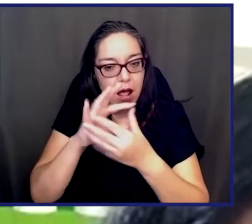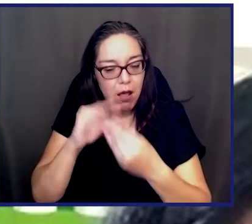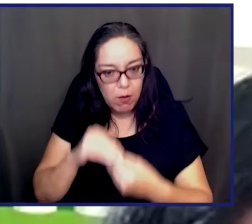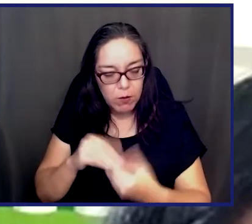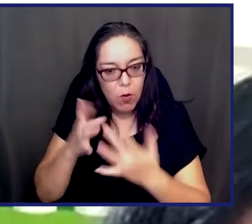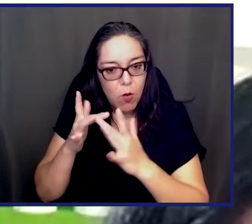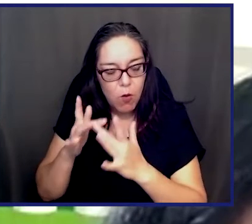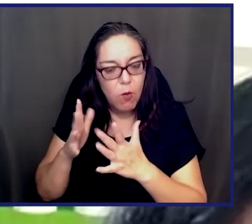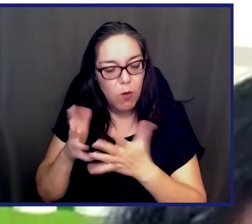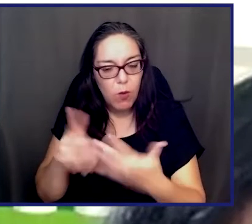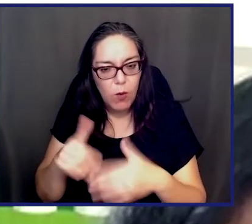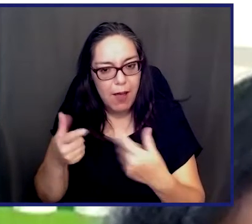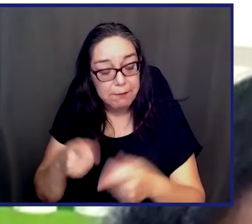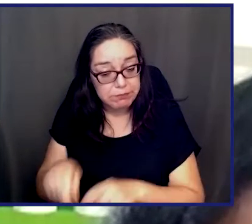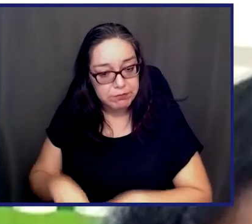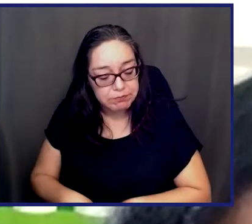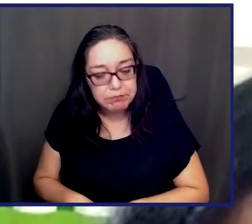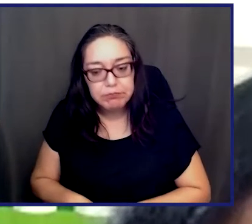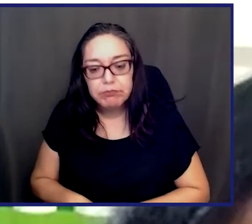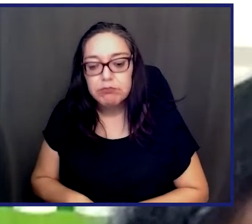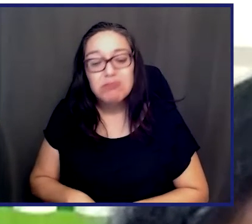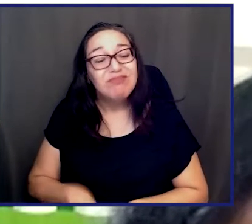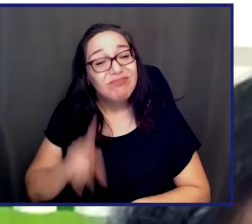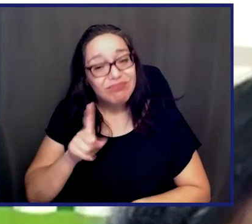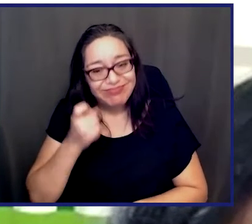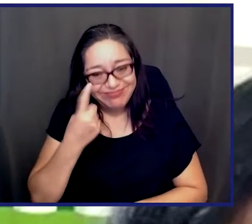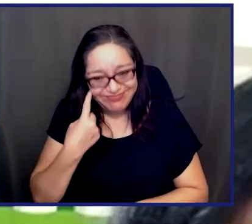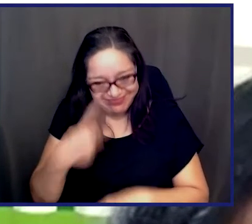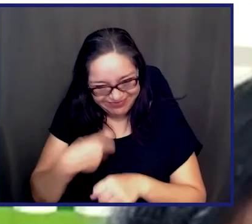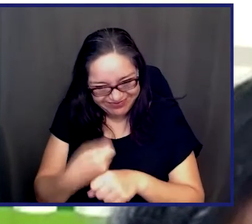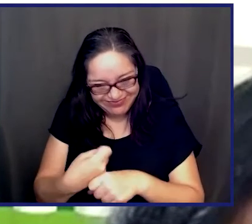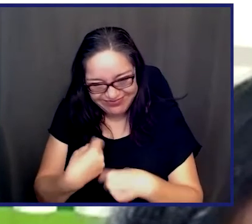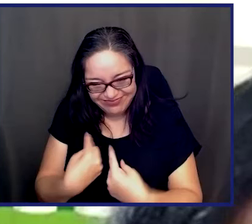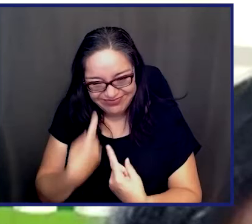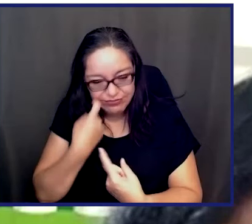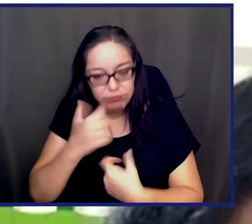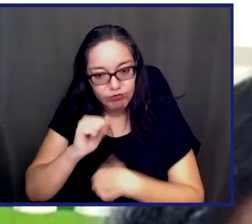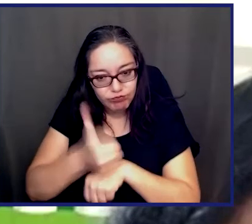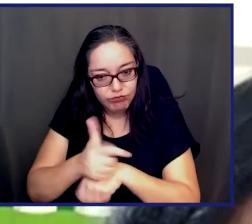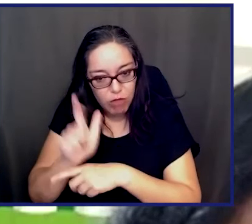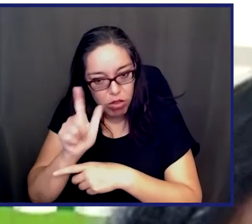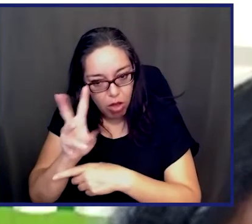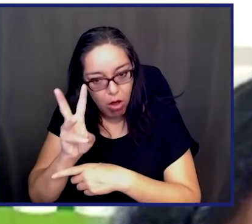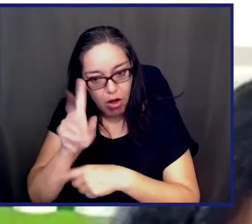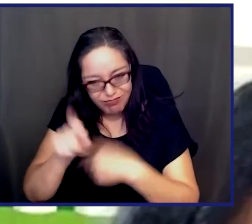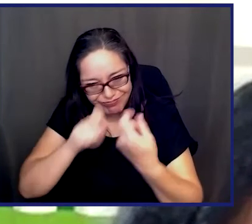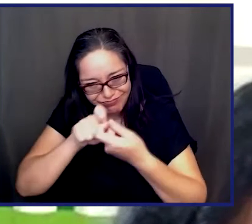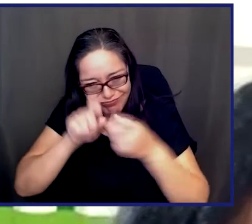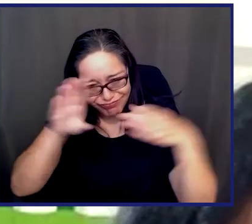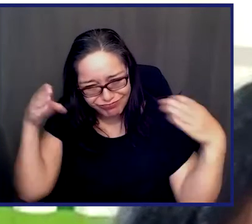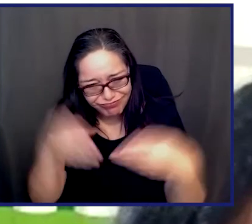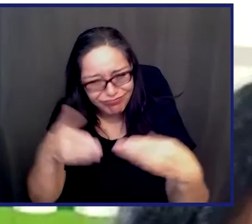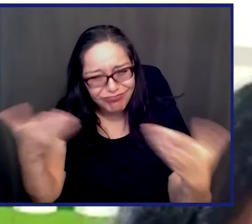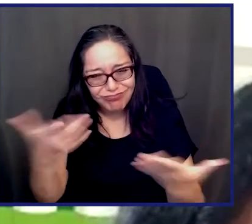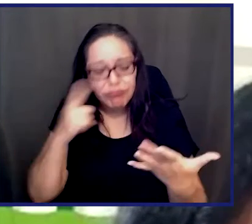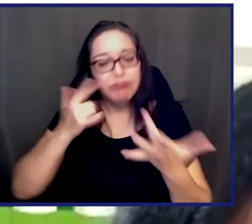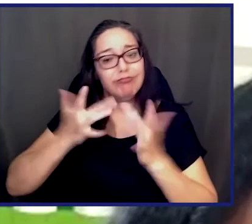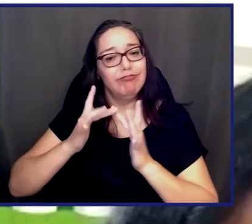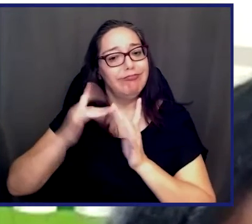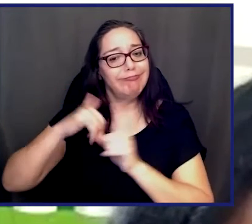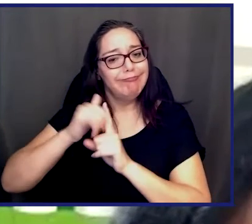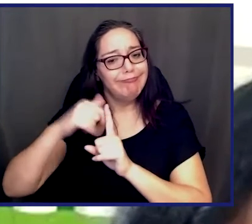ido en aumento, ya que entró en vigor este año una ley Olimpia que se llama, que va dirigido justamente